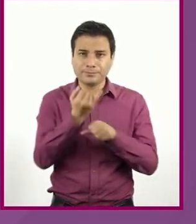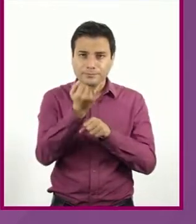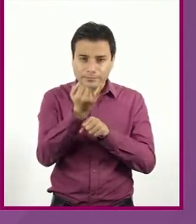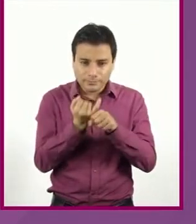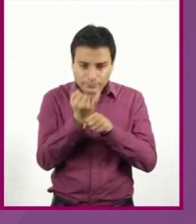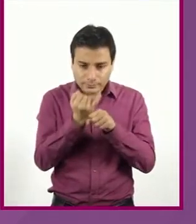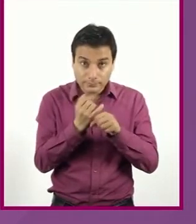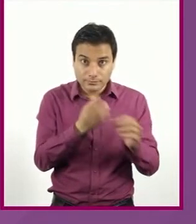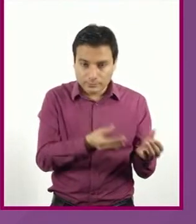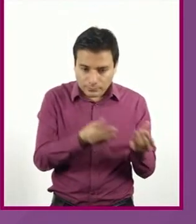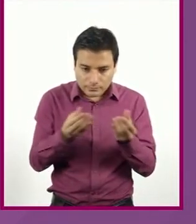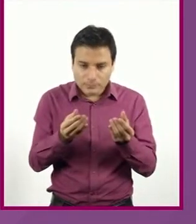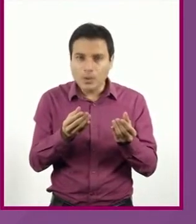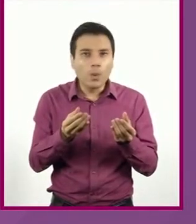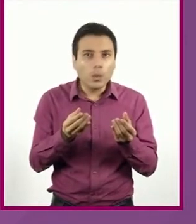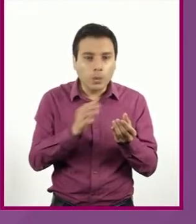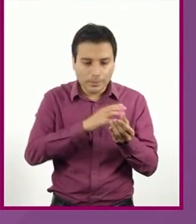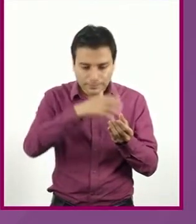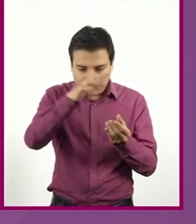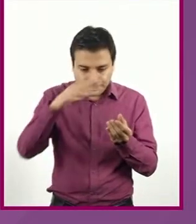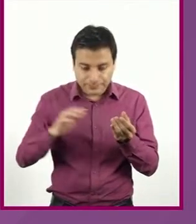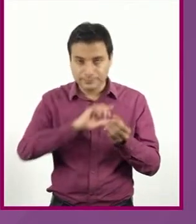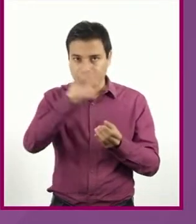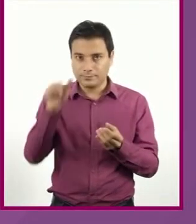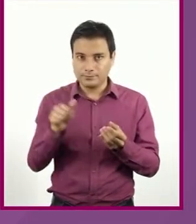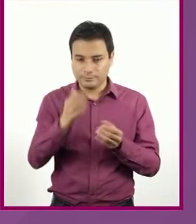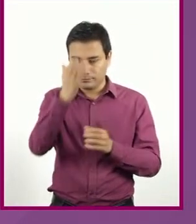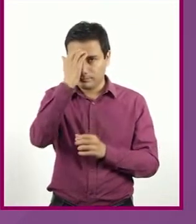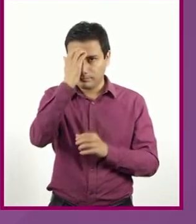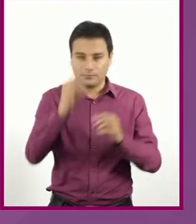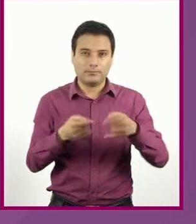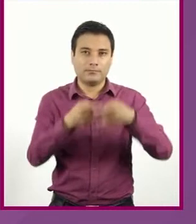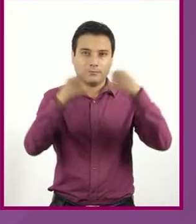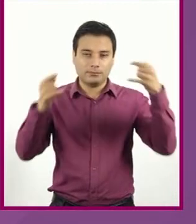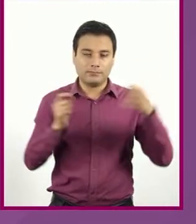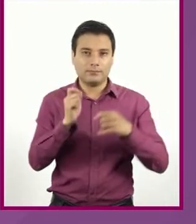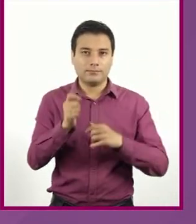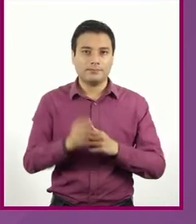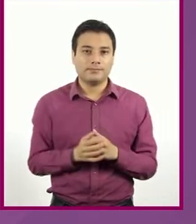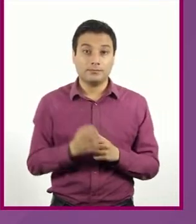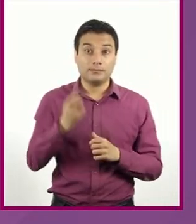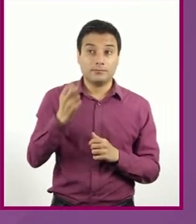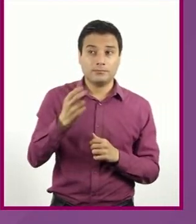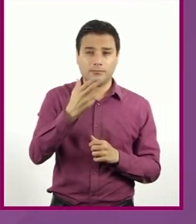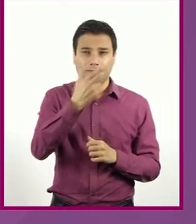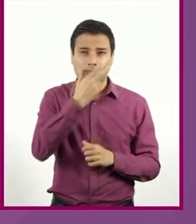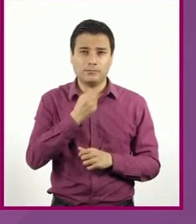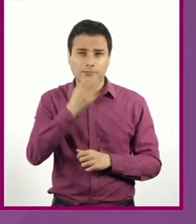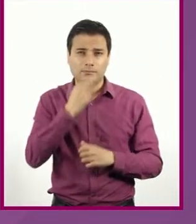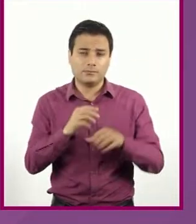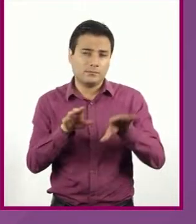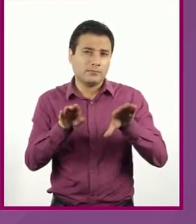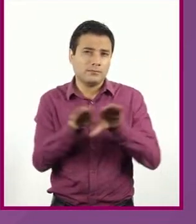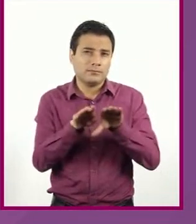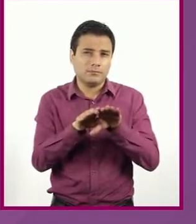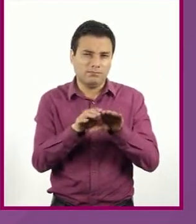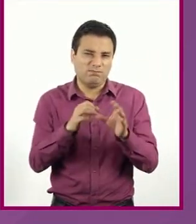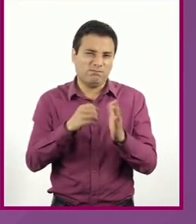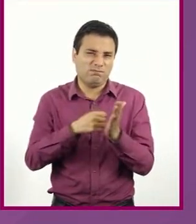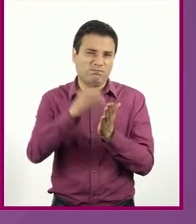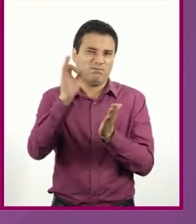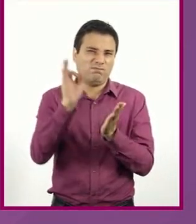descifraron estas tablillas. Gilgamesh es considerado como el primer héroe trágico de la literatura